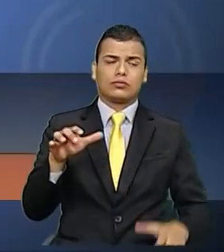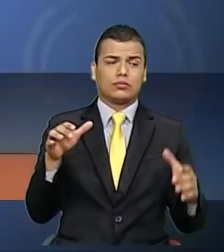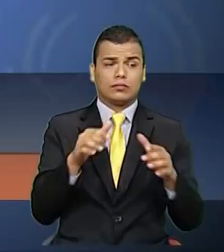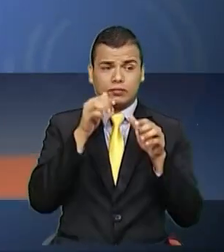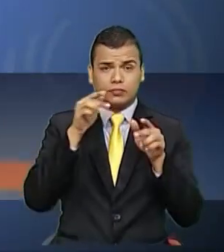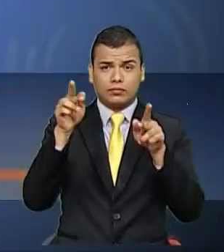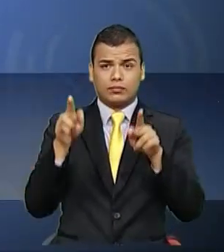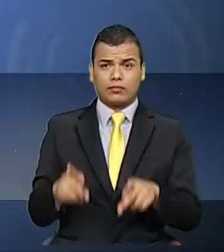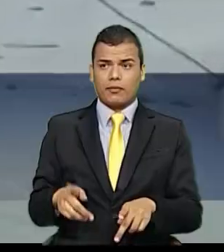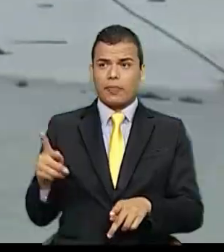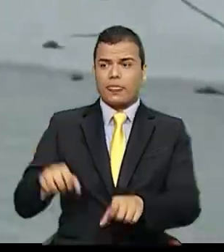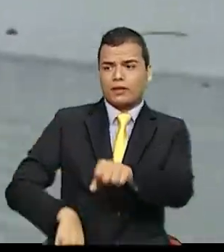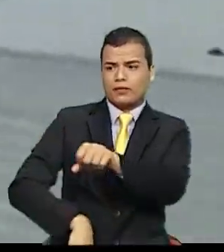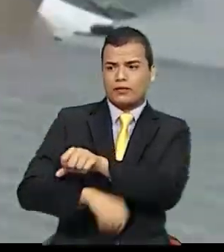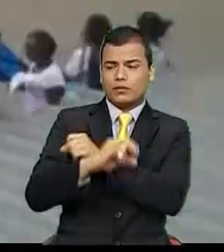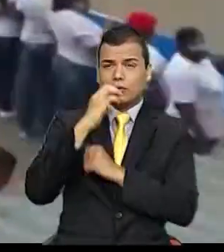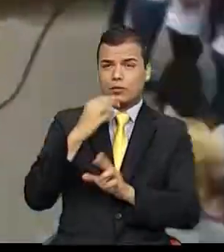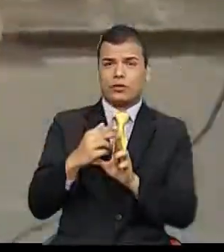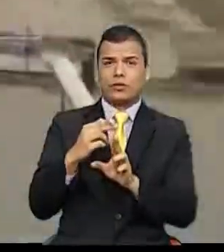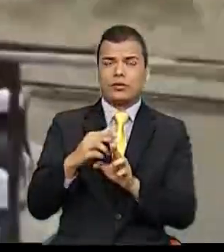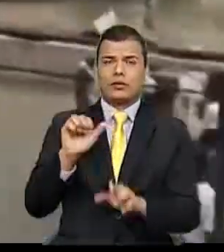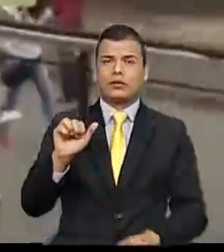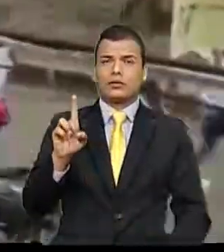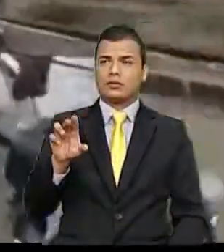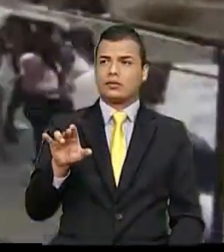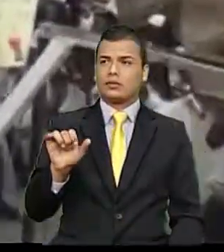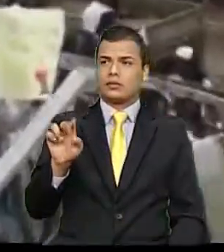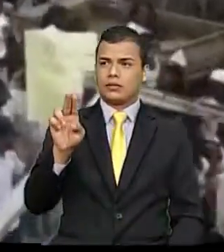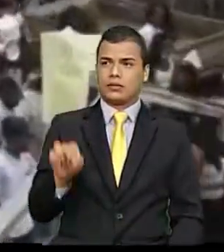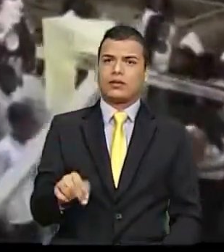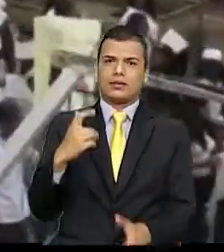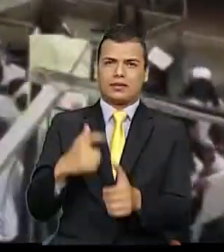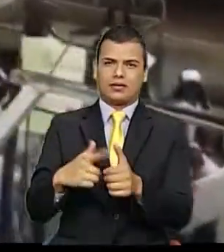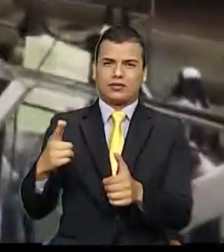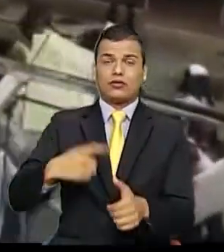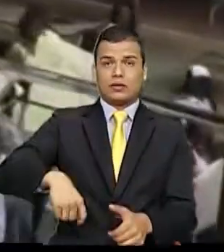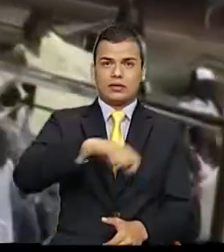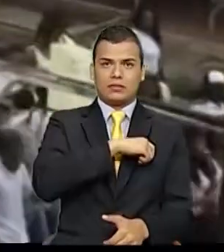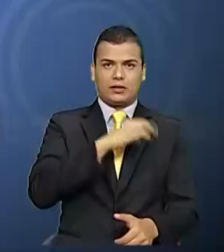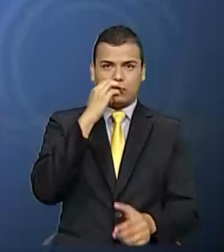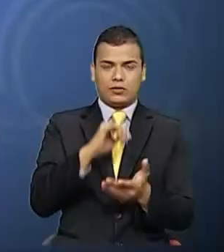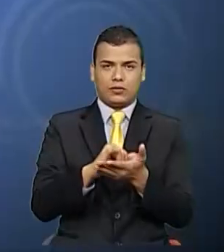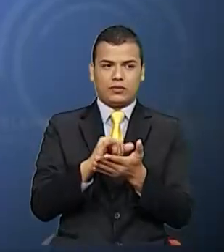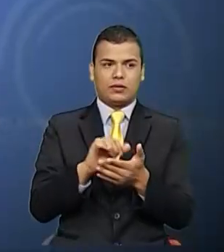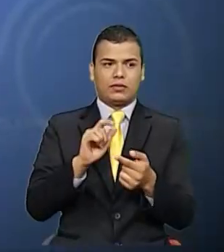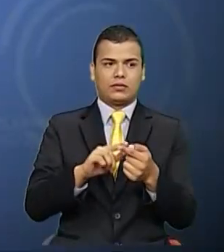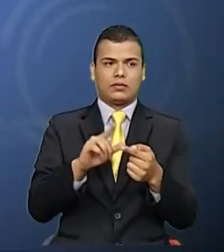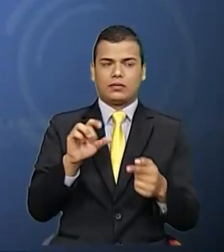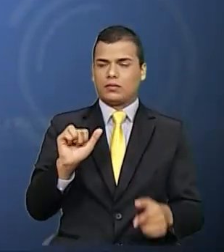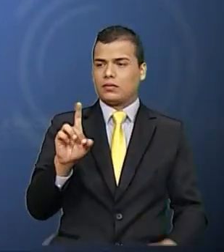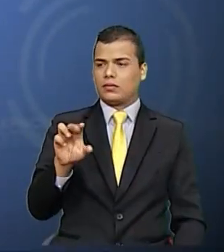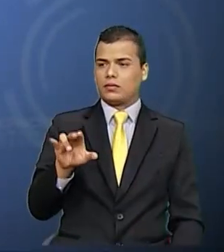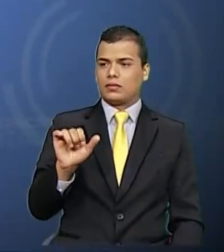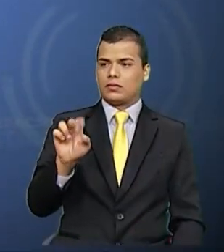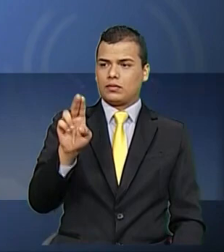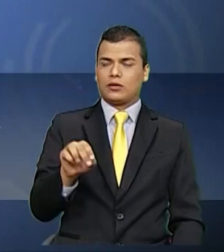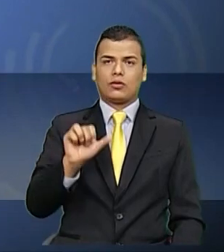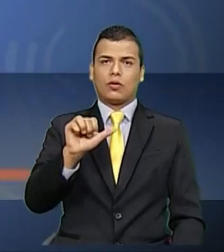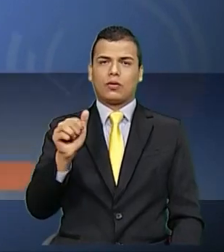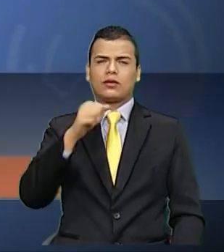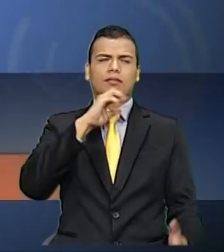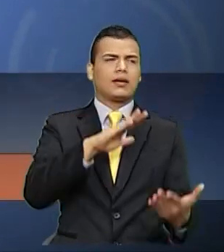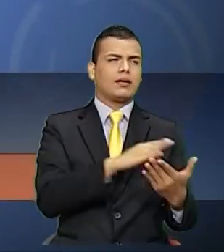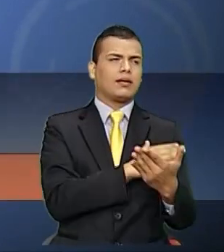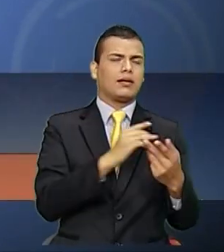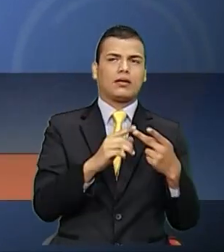del fútbol español Adrián Ramos, nativo de este municipio, al igual que el cantante Tostado. Como villarricense nos duele la situación de